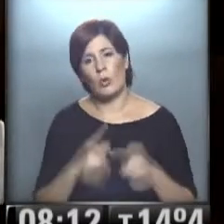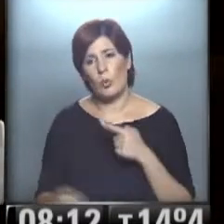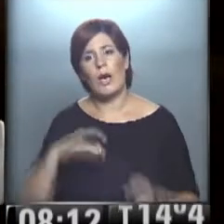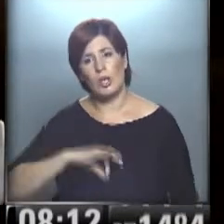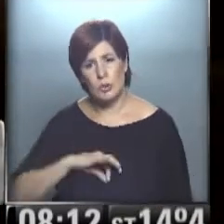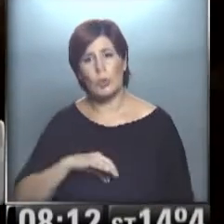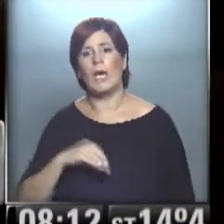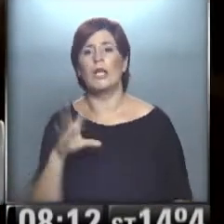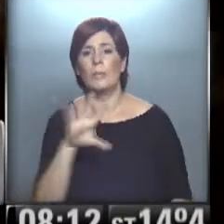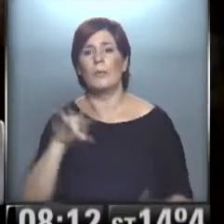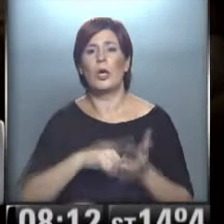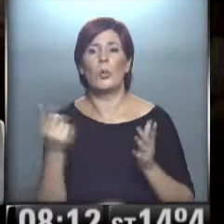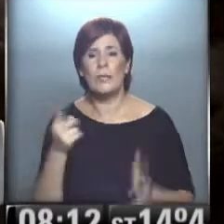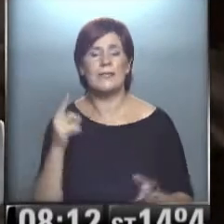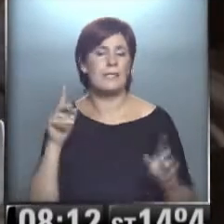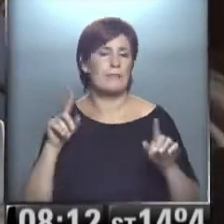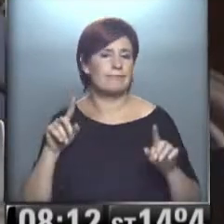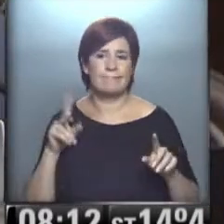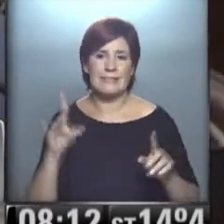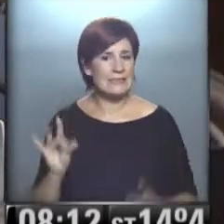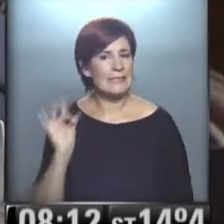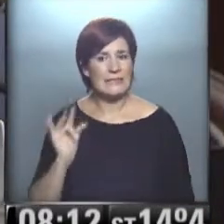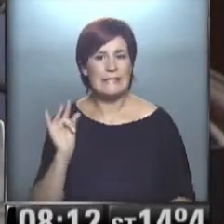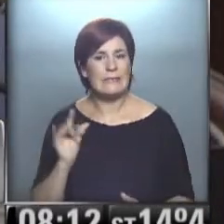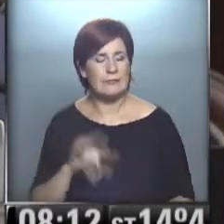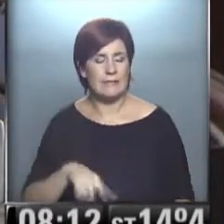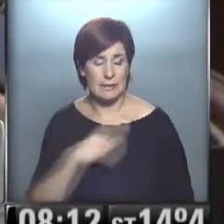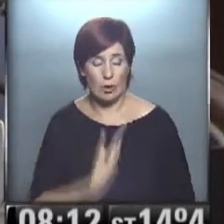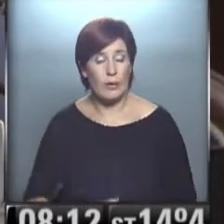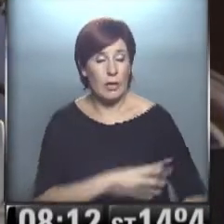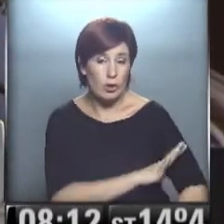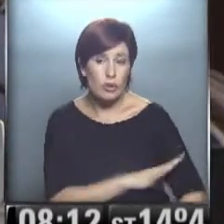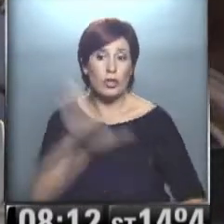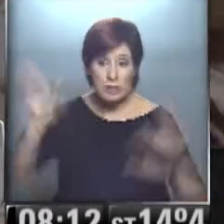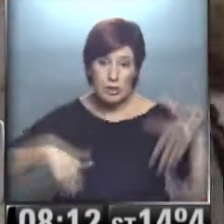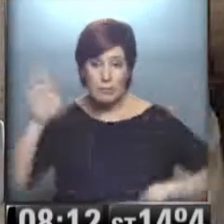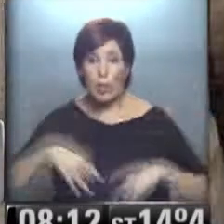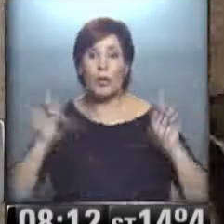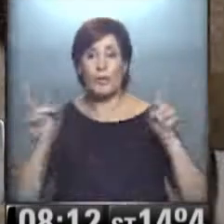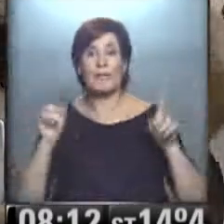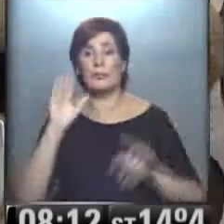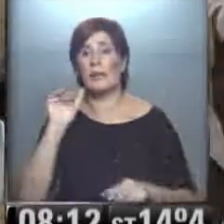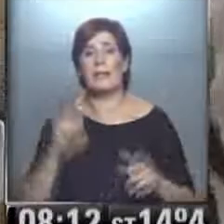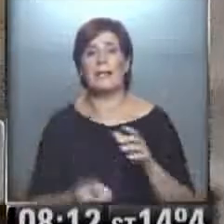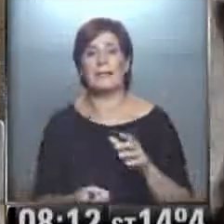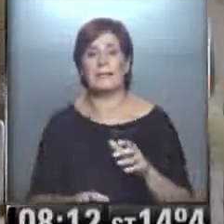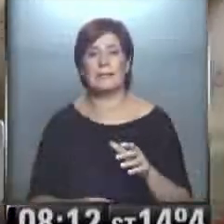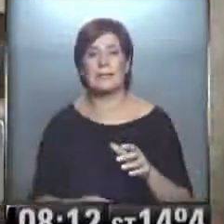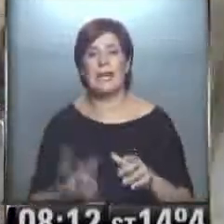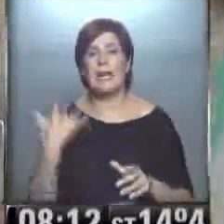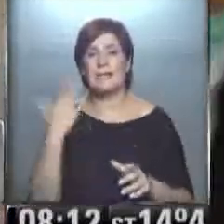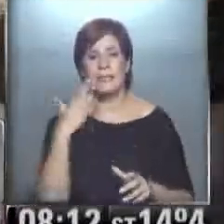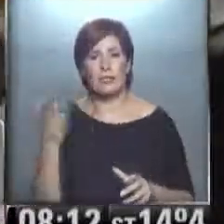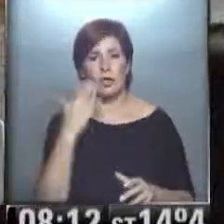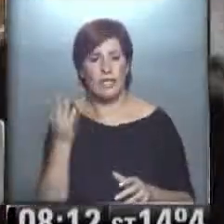y continúa la medida la semana próxima el gobierno de scioli convocó a los maestros para el martes a las 17 y